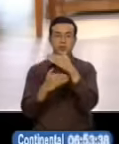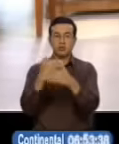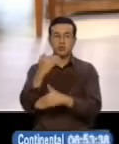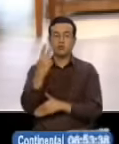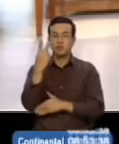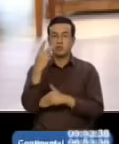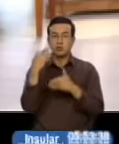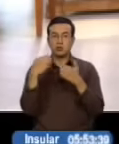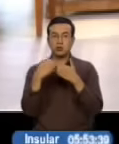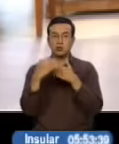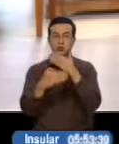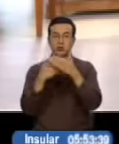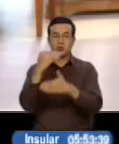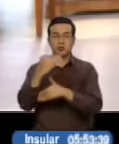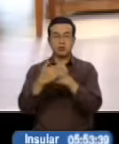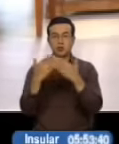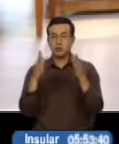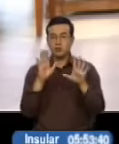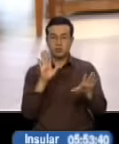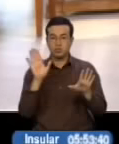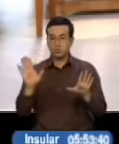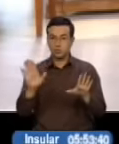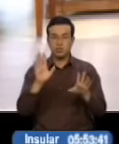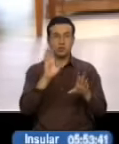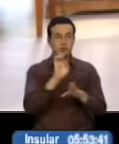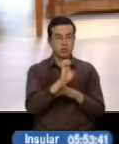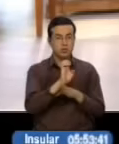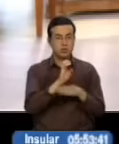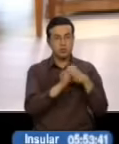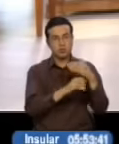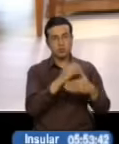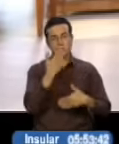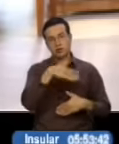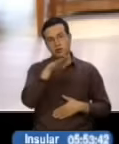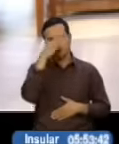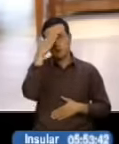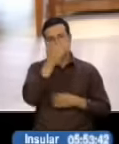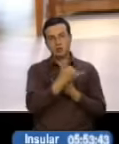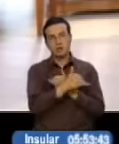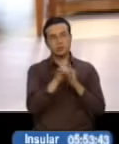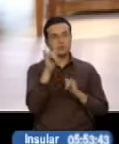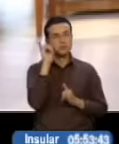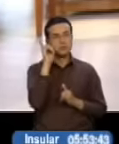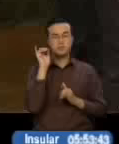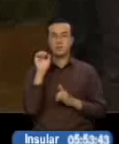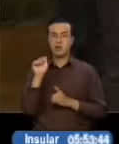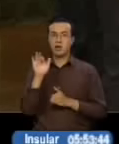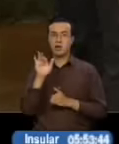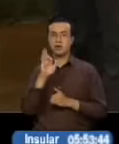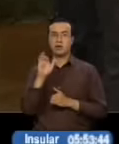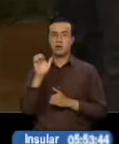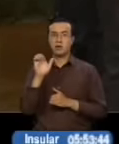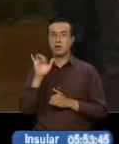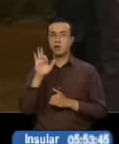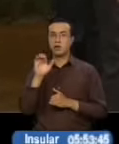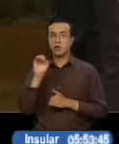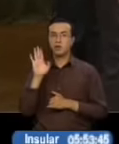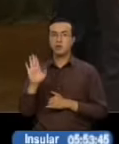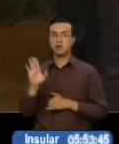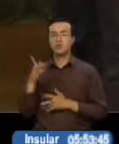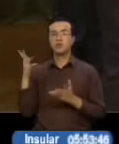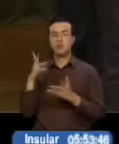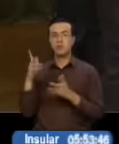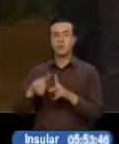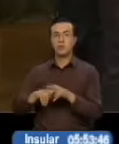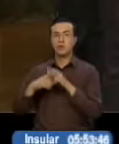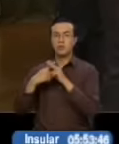vienen planificando hacer historia. Nosotros en el ámbito local seguramente lo sabemos con Independiente del Valle, mientras que Atlético Nacional es un conjunto que se conformó desde